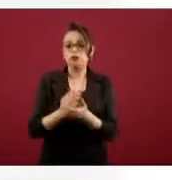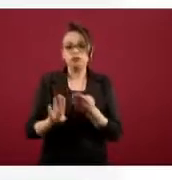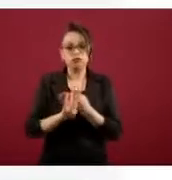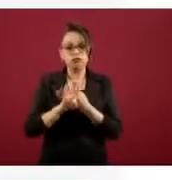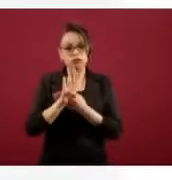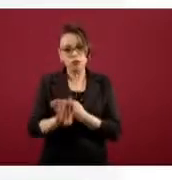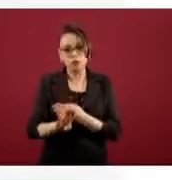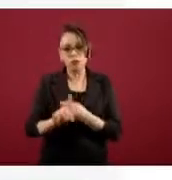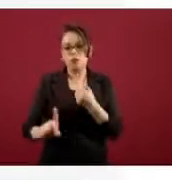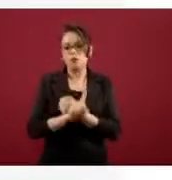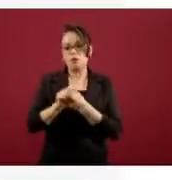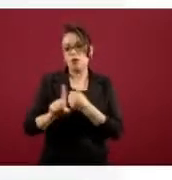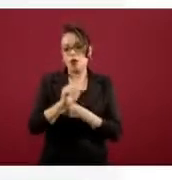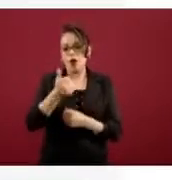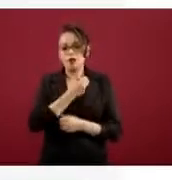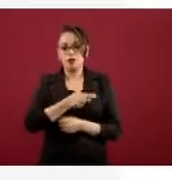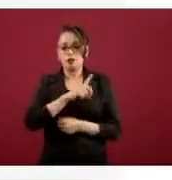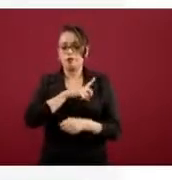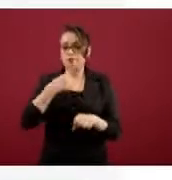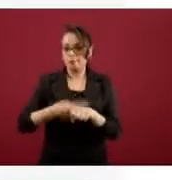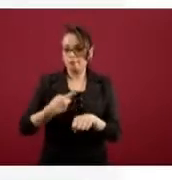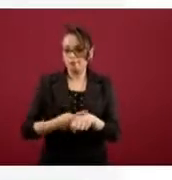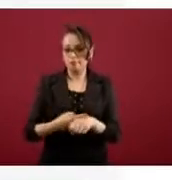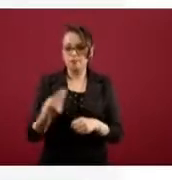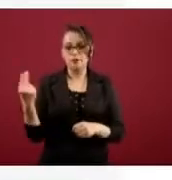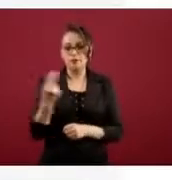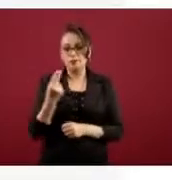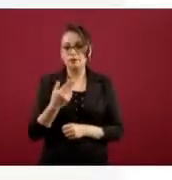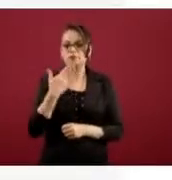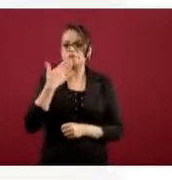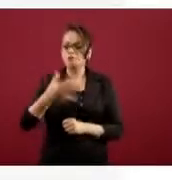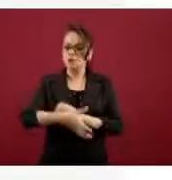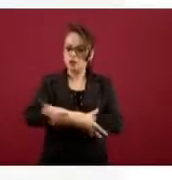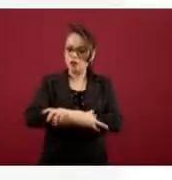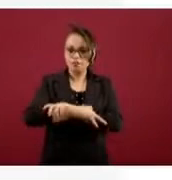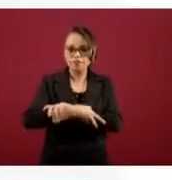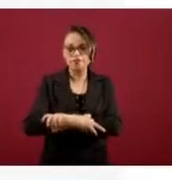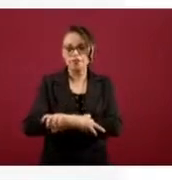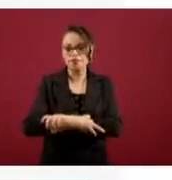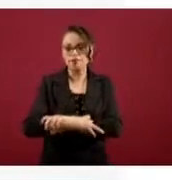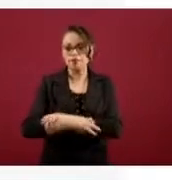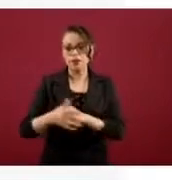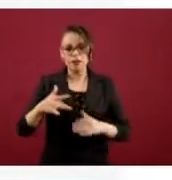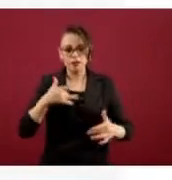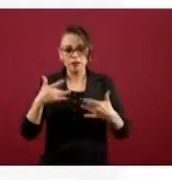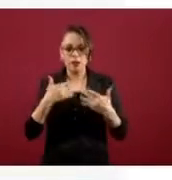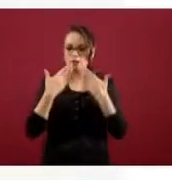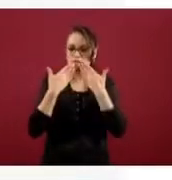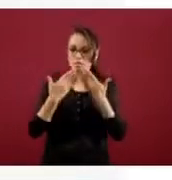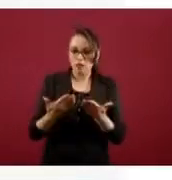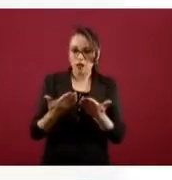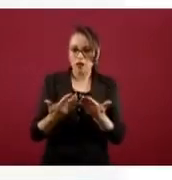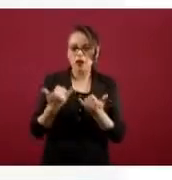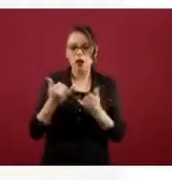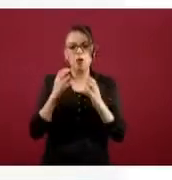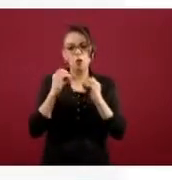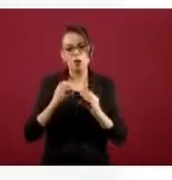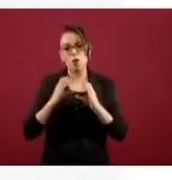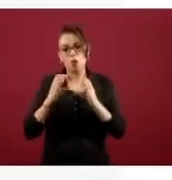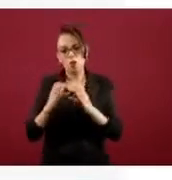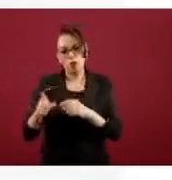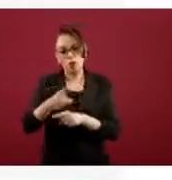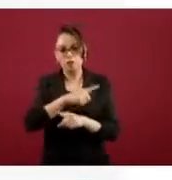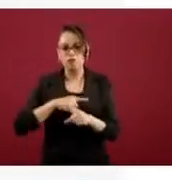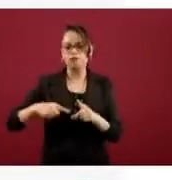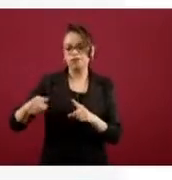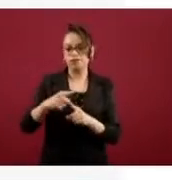nuestro país, que sea de forma empática, que sea de forma solidaria, que sea de forma recíproca y cuidadosa. Ese es el mensaje que